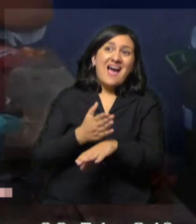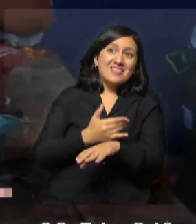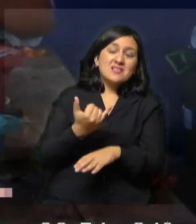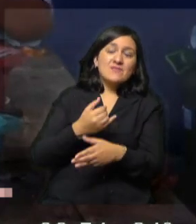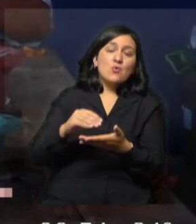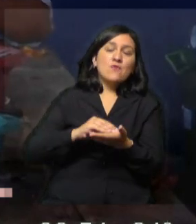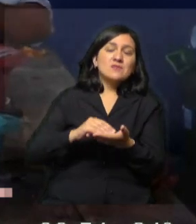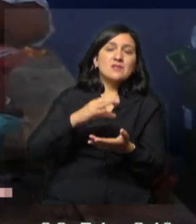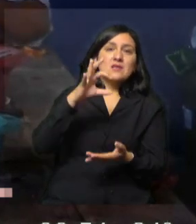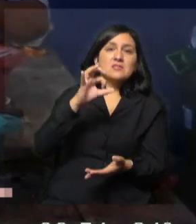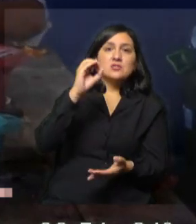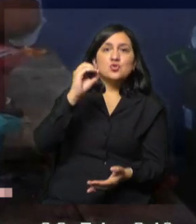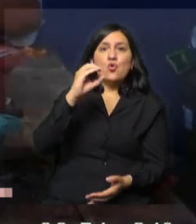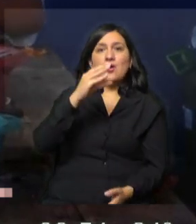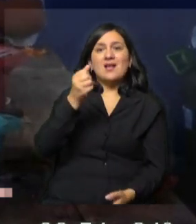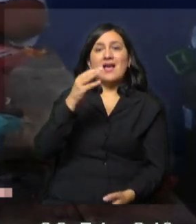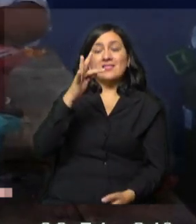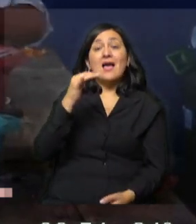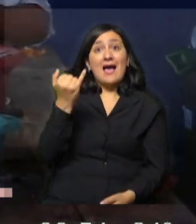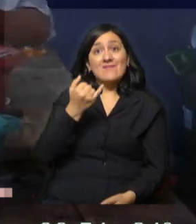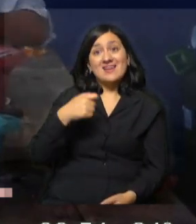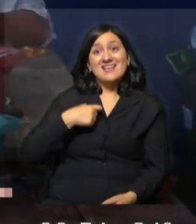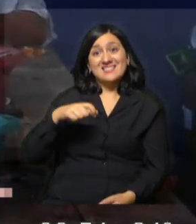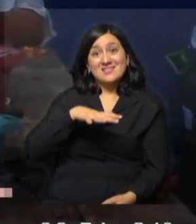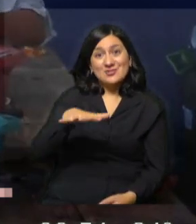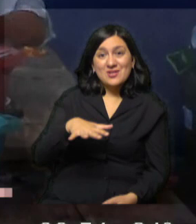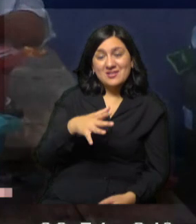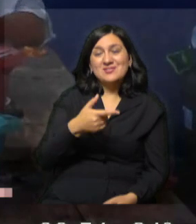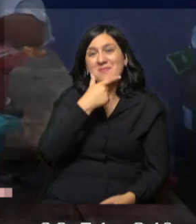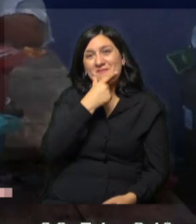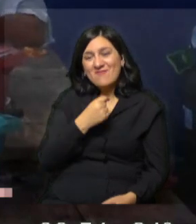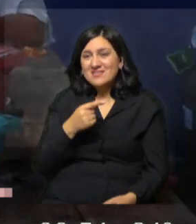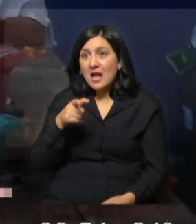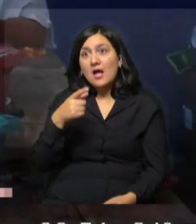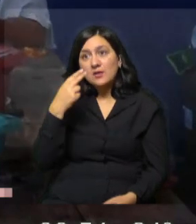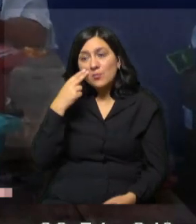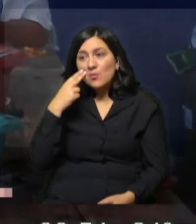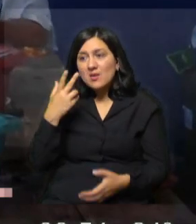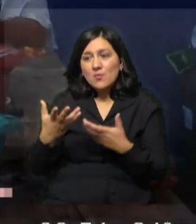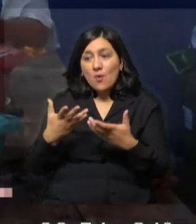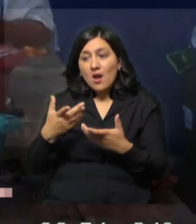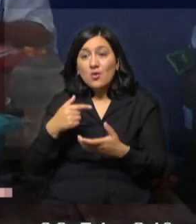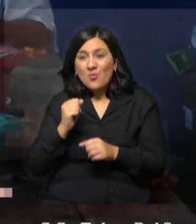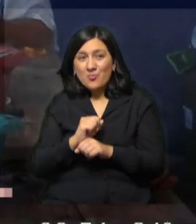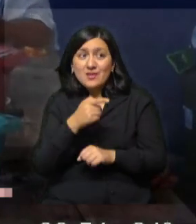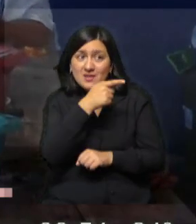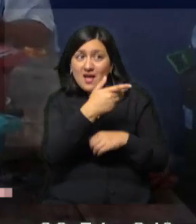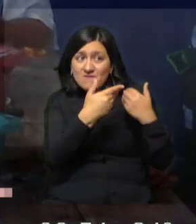del SOCAT, que teníamos asistentes sociales, entonces era más fácil mandarle la gente a ellos, que ellos que están capacitados para